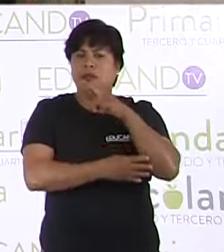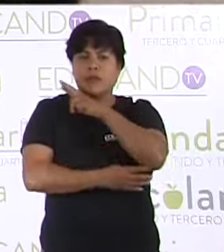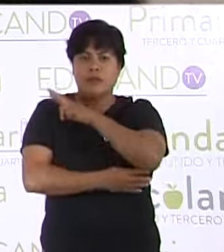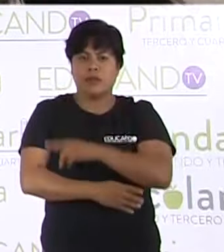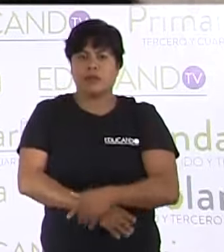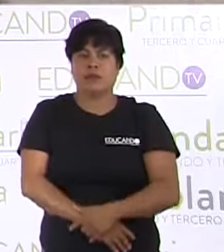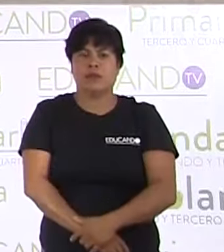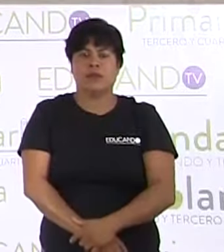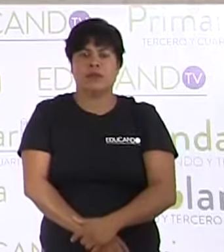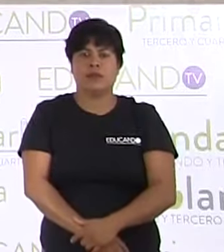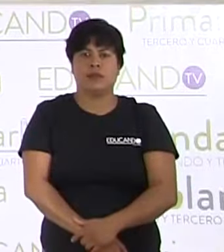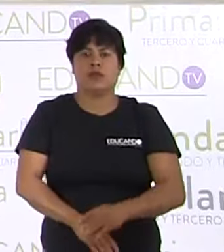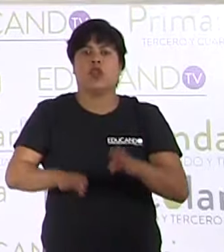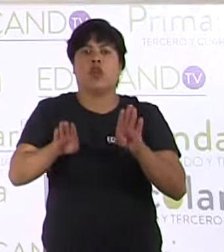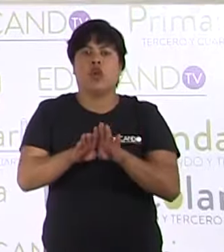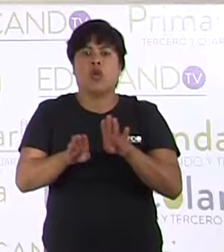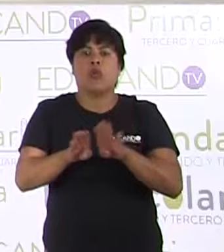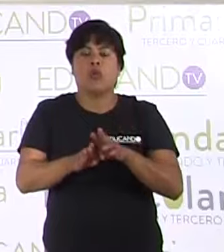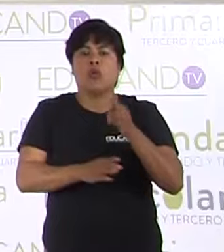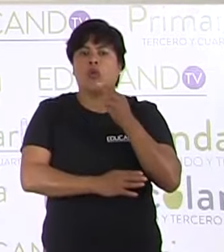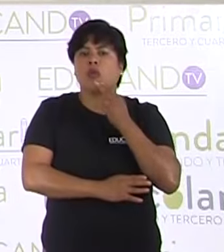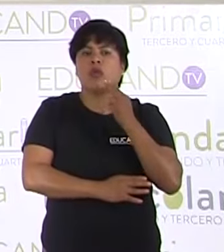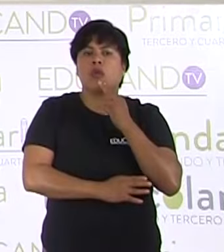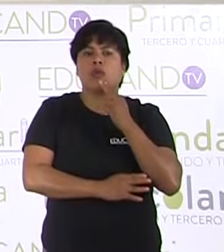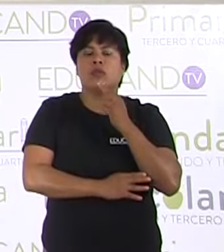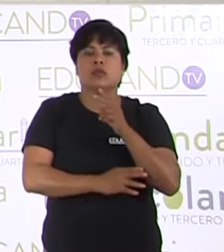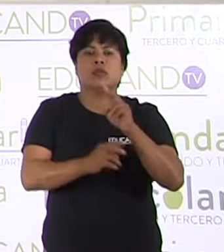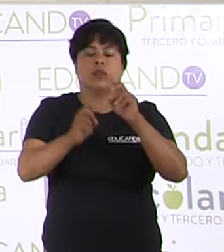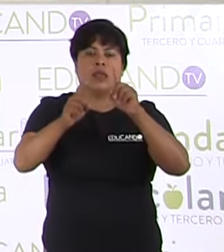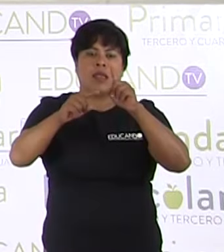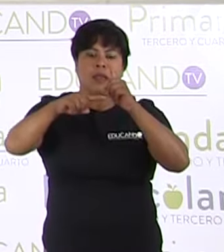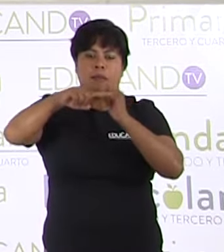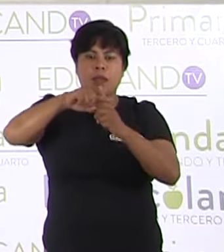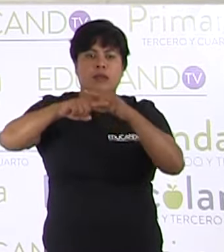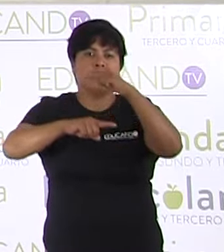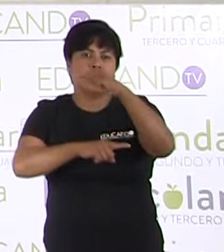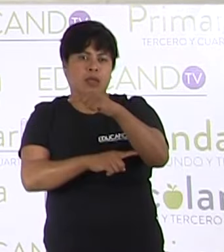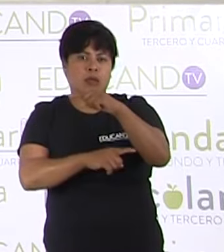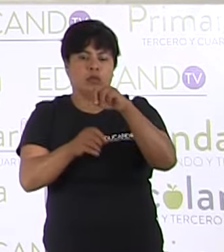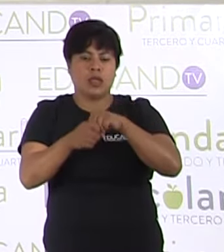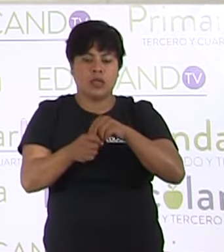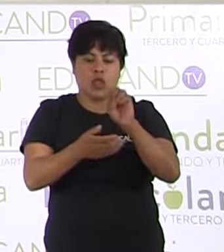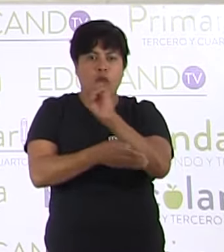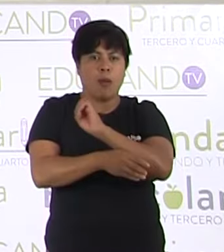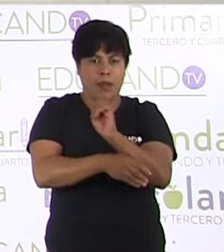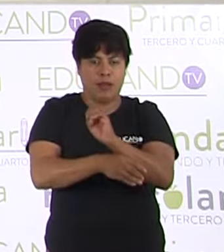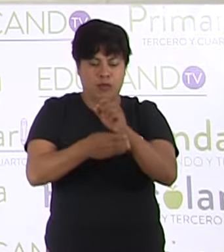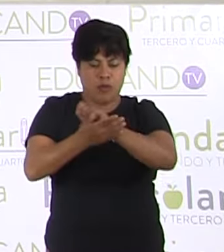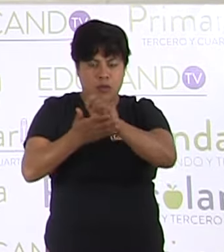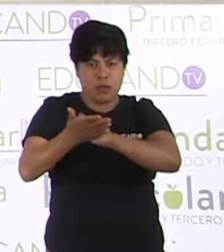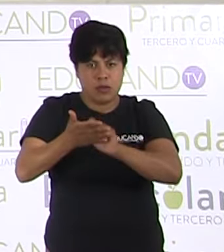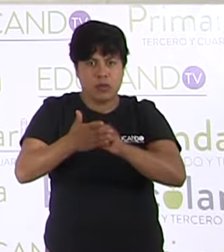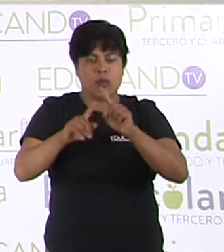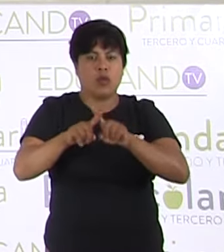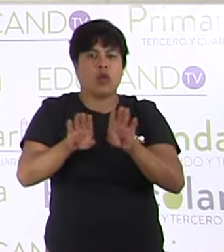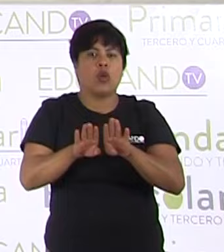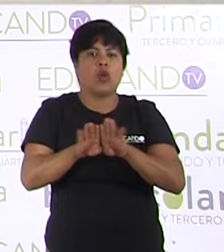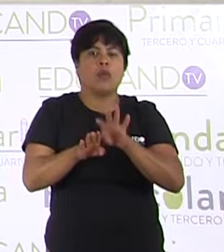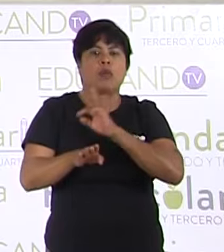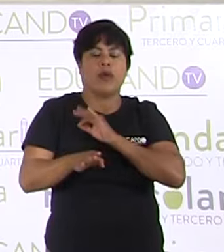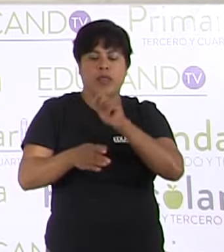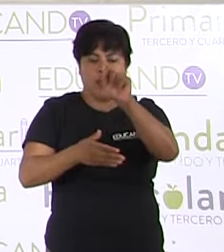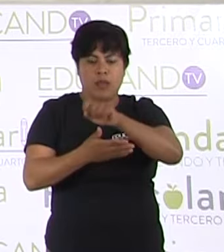rápidamente de Cómo se utilizan los signos en las operaciones básicas Cómo se trabaja con